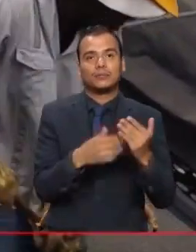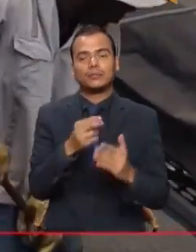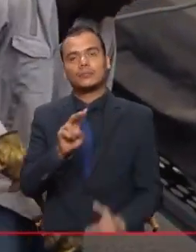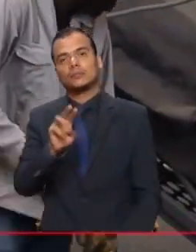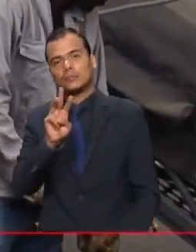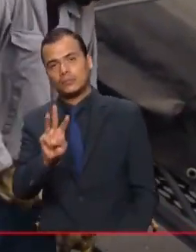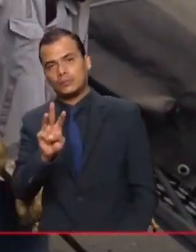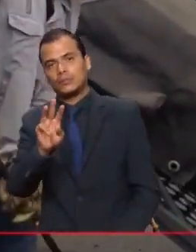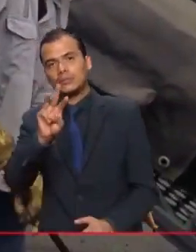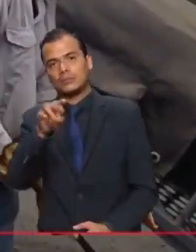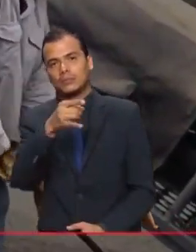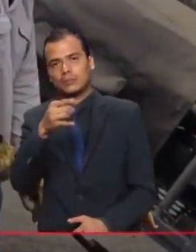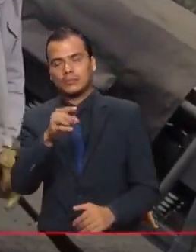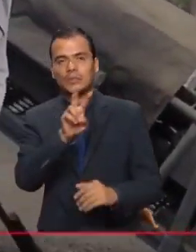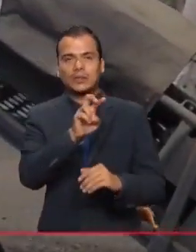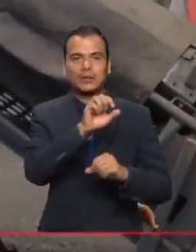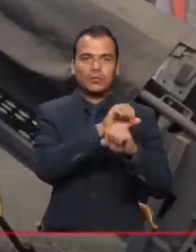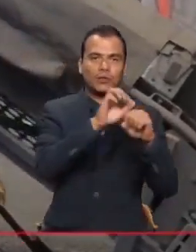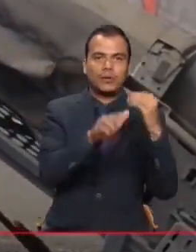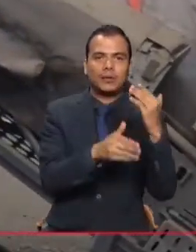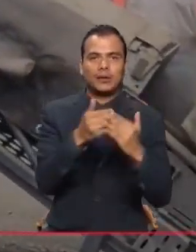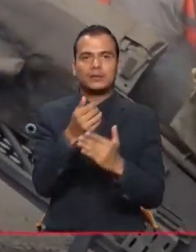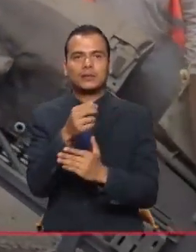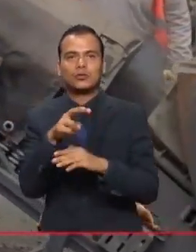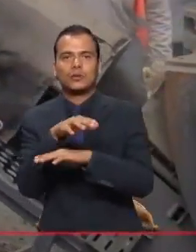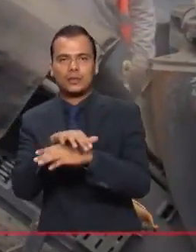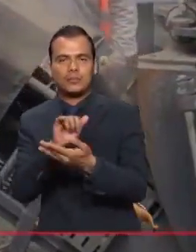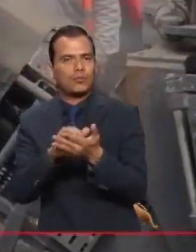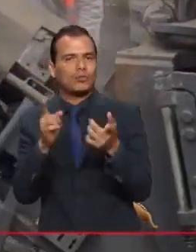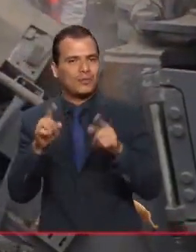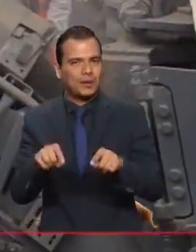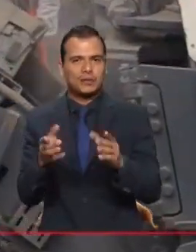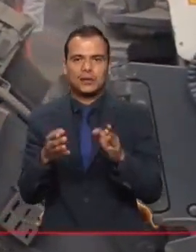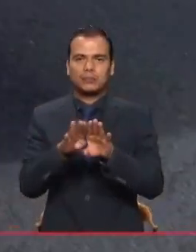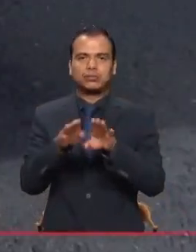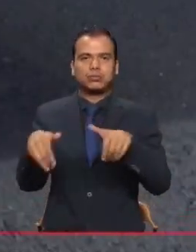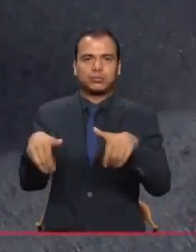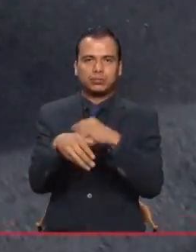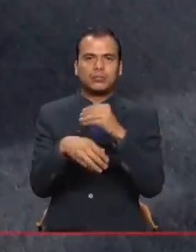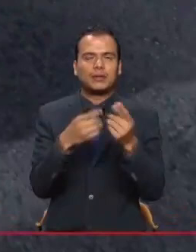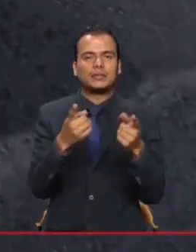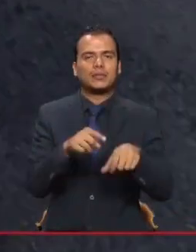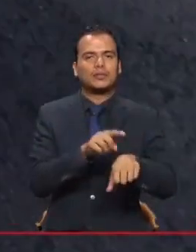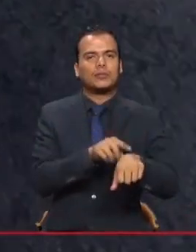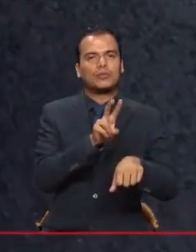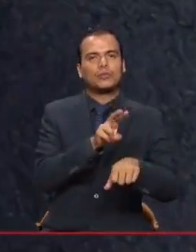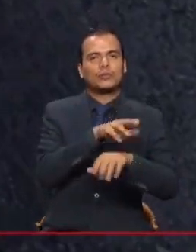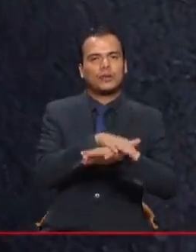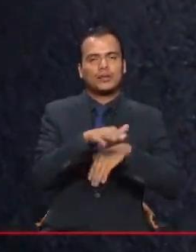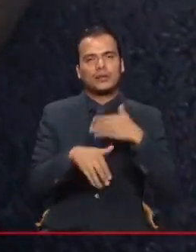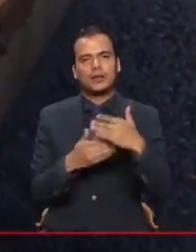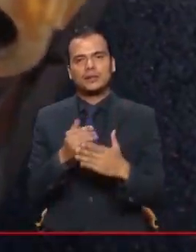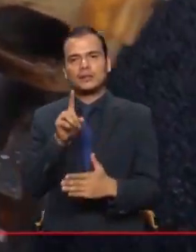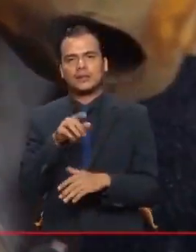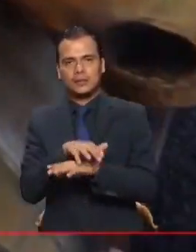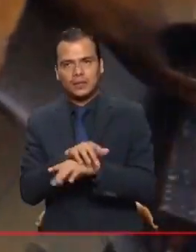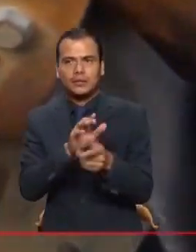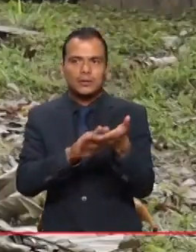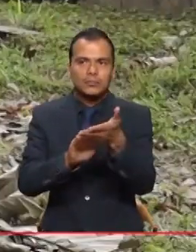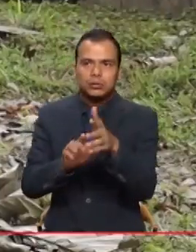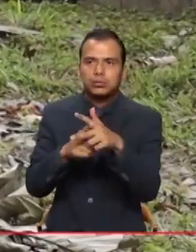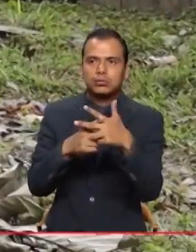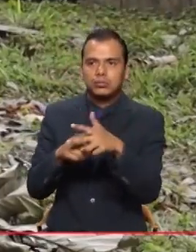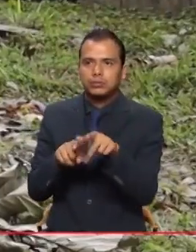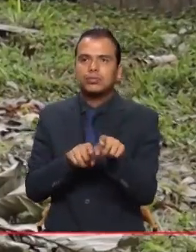restricciones entre las 7 de la mañana y las 12 del mediodía, así como de 2 a 6 de la tarde debido a tareas de